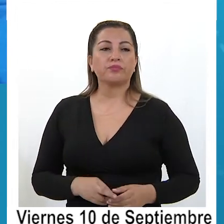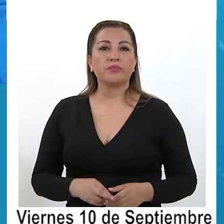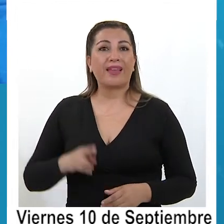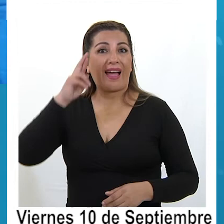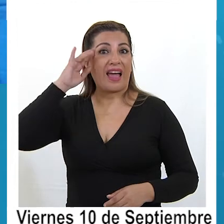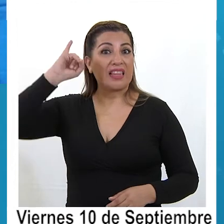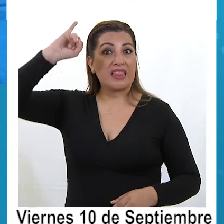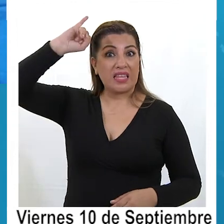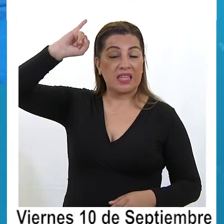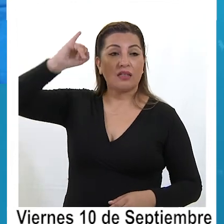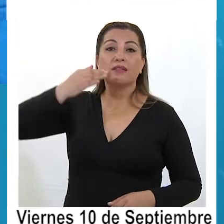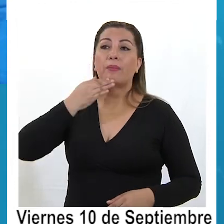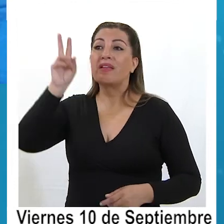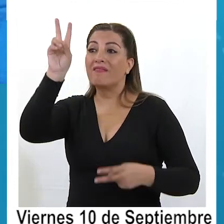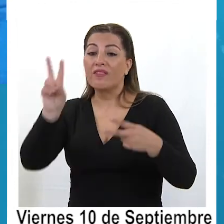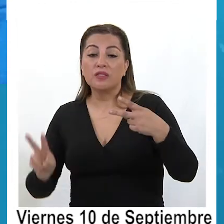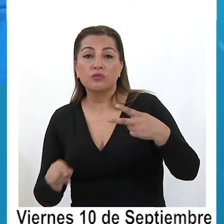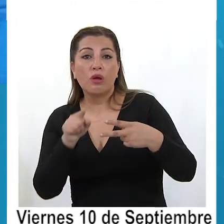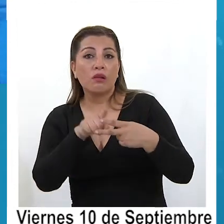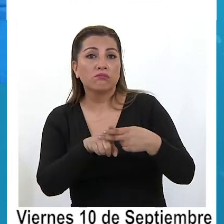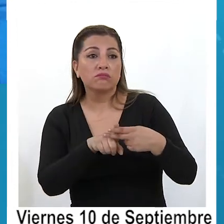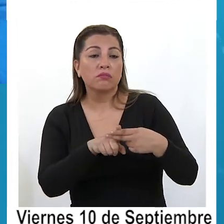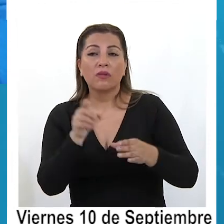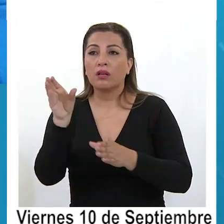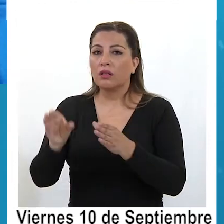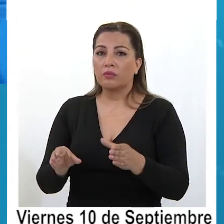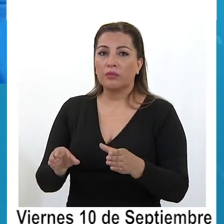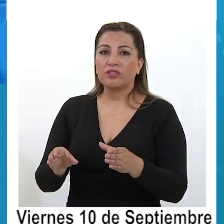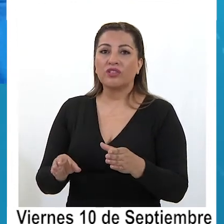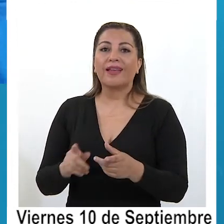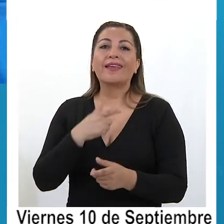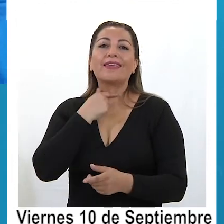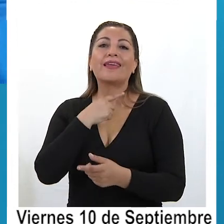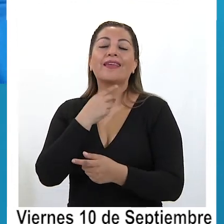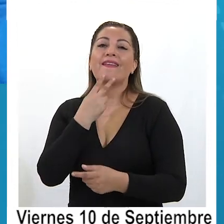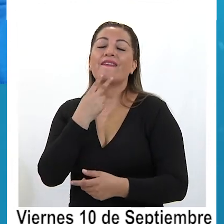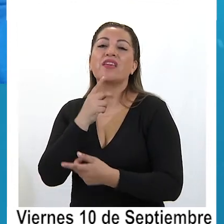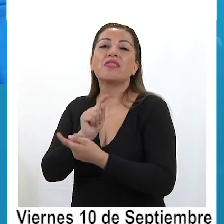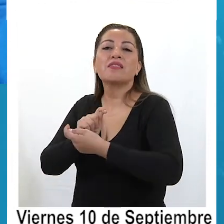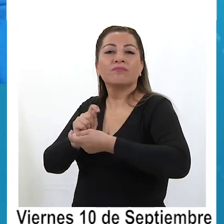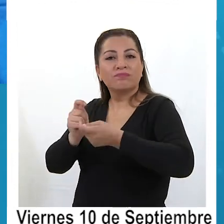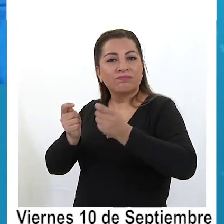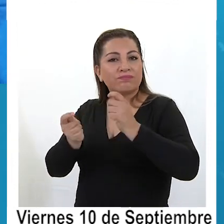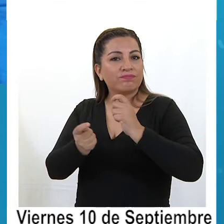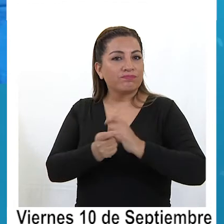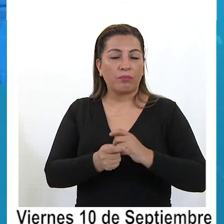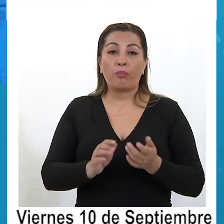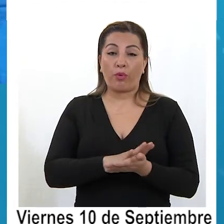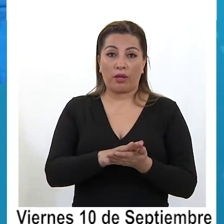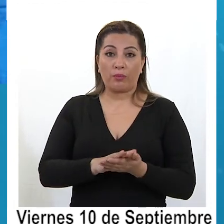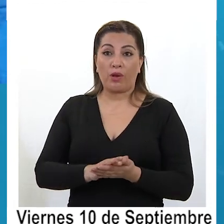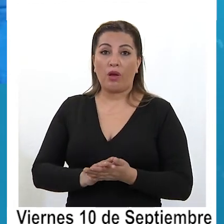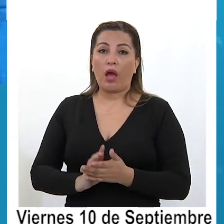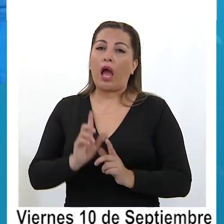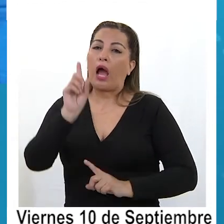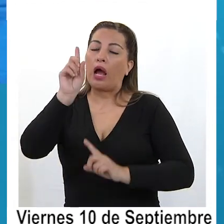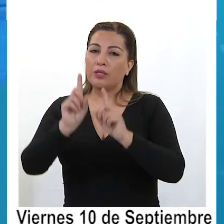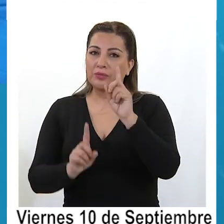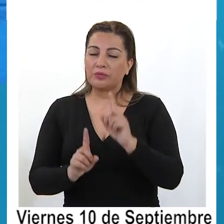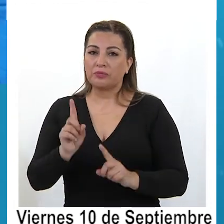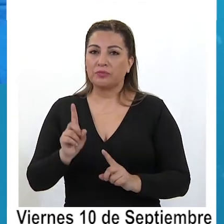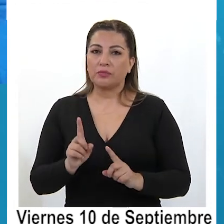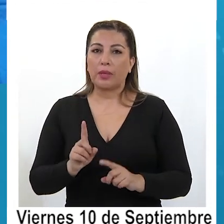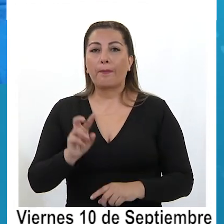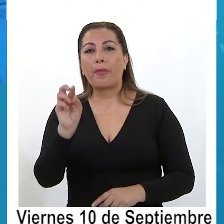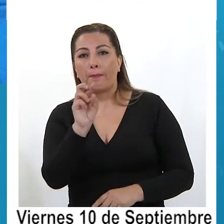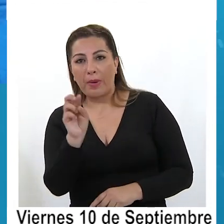con Venezuela, hay todo un contexto de reunificación familiar. Hay un primer flujo migratorio en el cual generalmente se